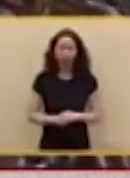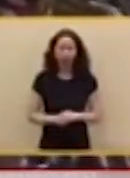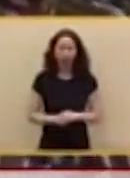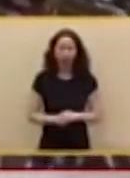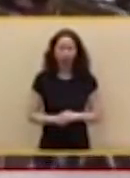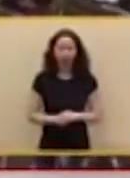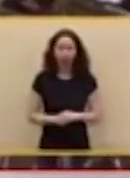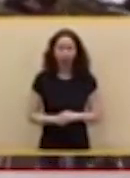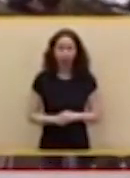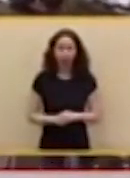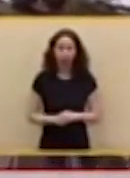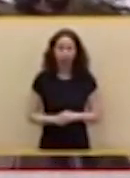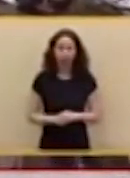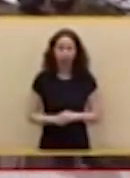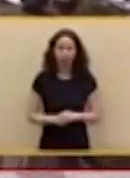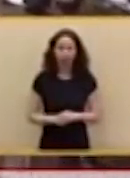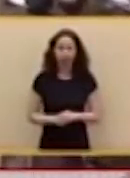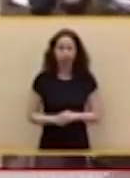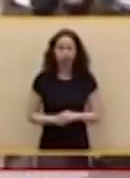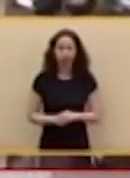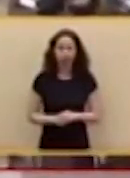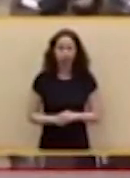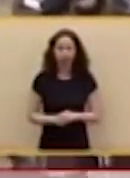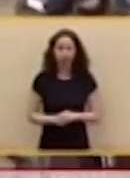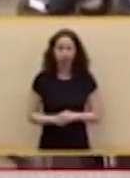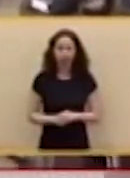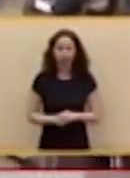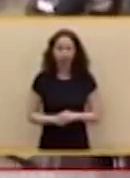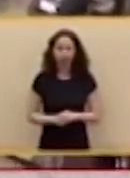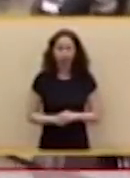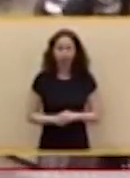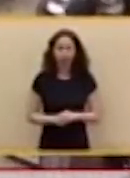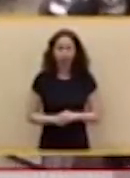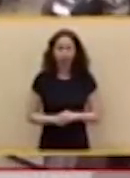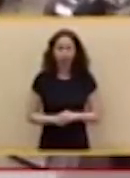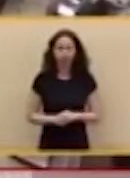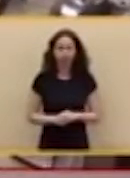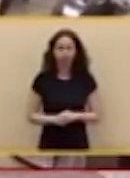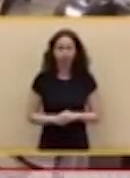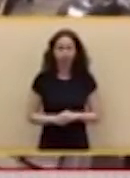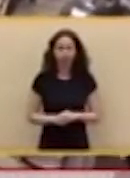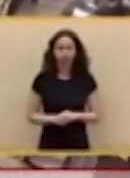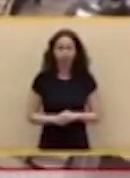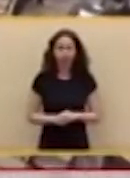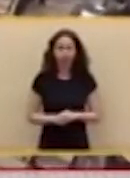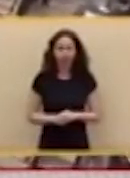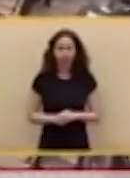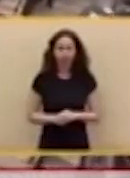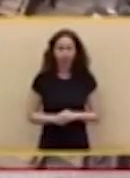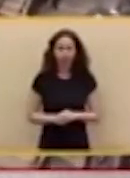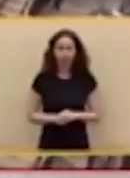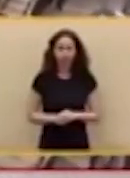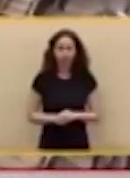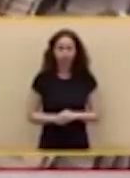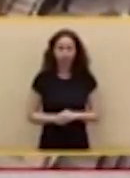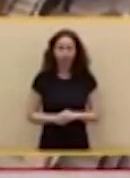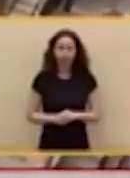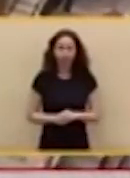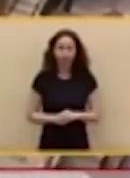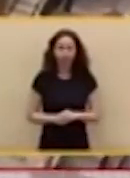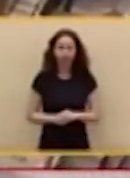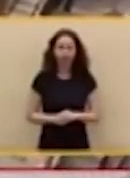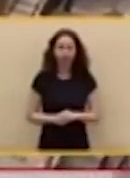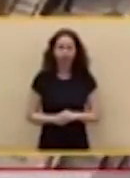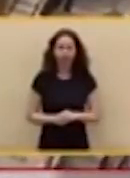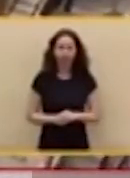vejez con valor de 40 euros que después ya dijo que las había agarrado sin darse cuenta. Pero eso no es lo grave